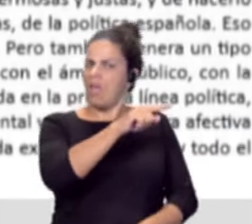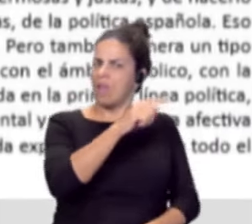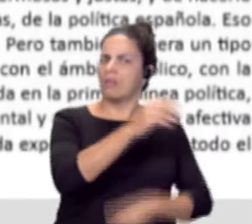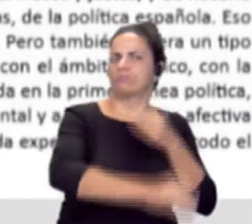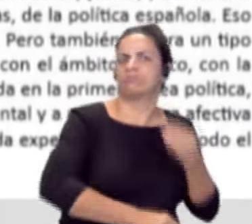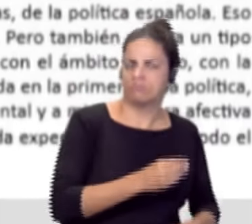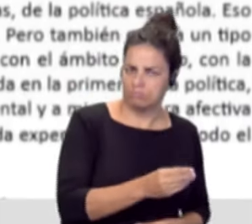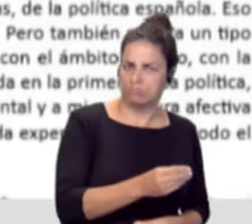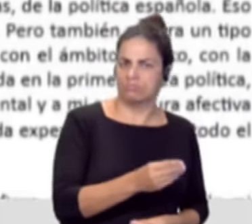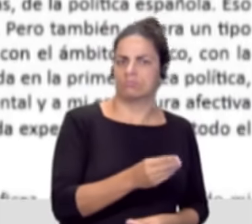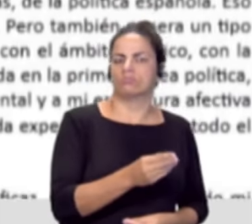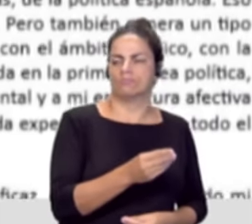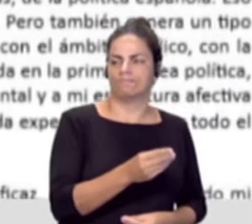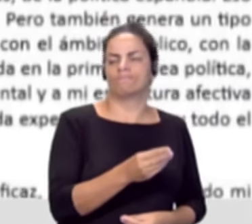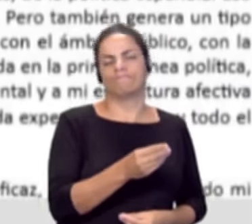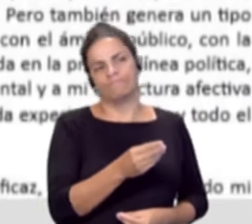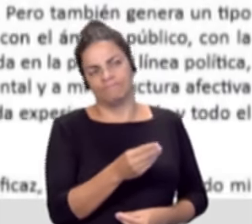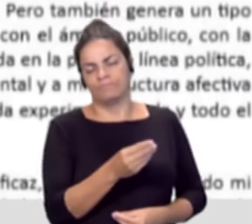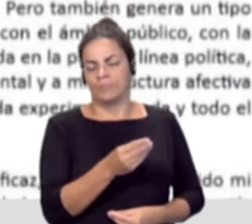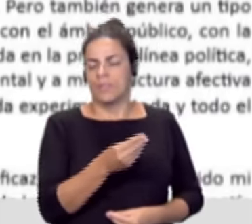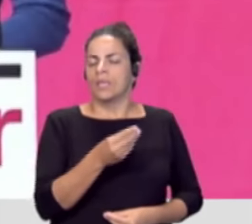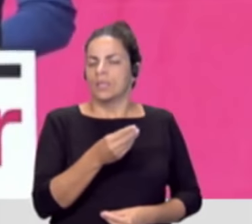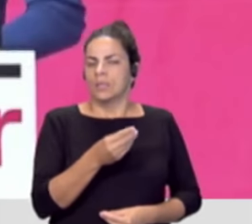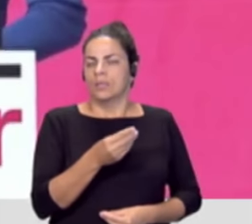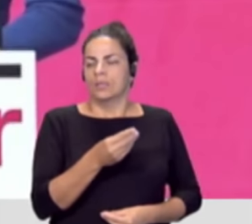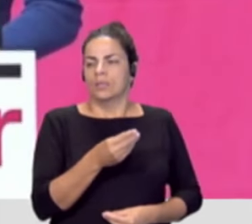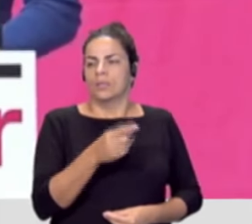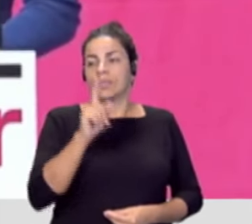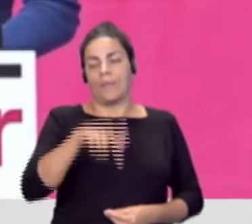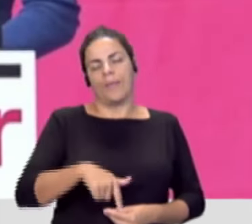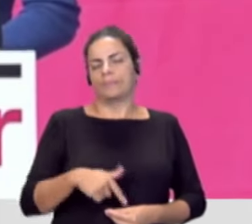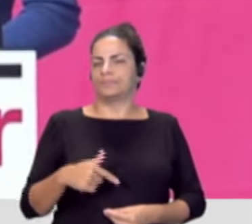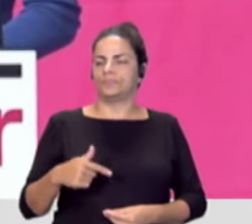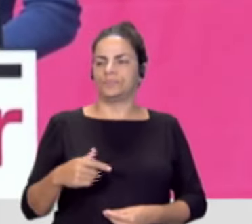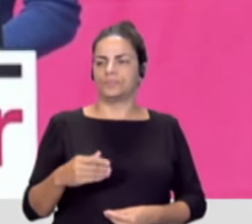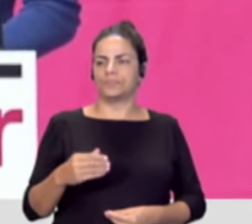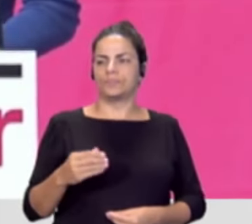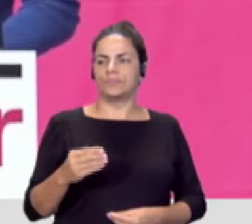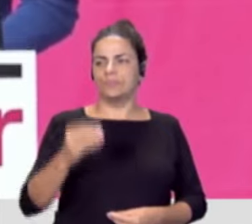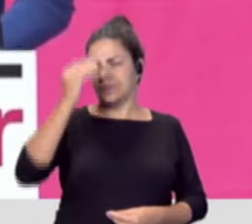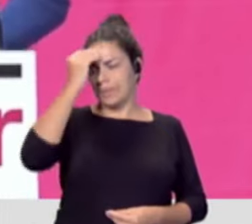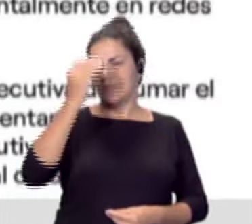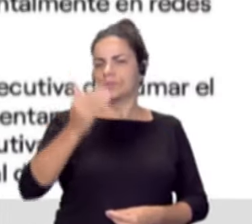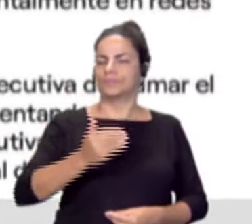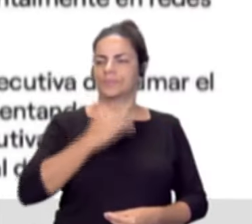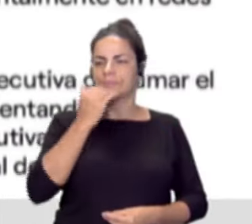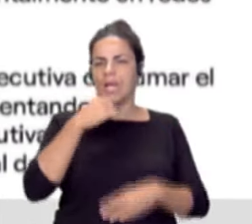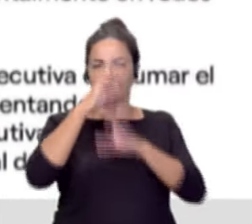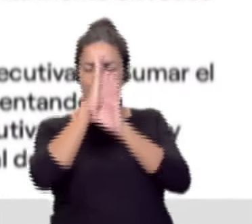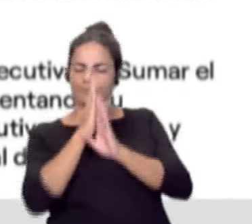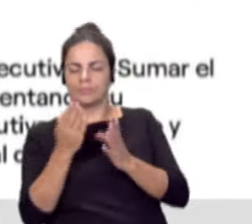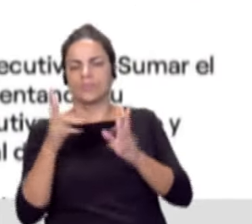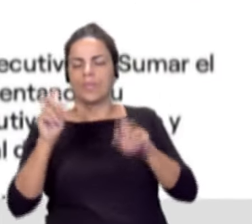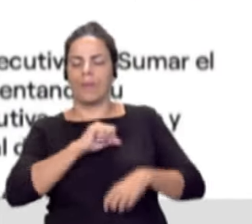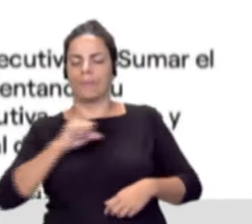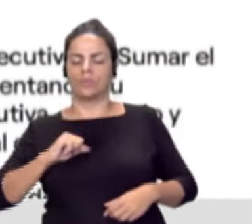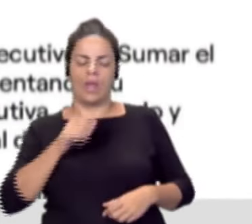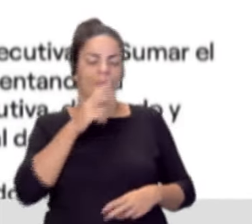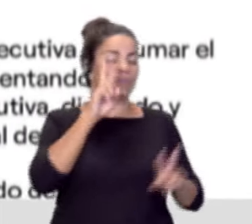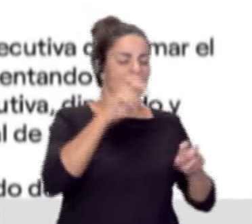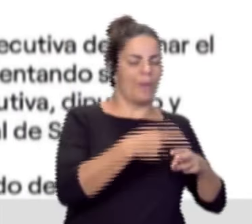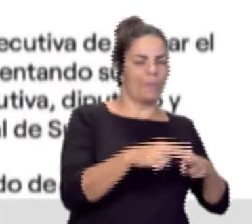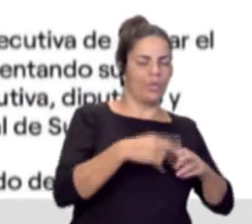A ver, yo creo que también aquí hay algo muy subterráneo, que es el tema personal. Está el tema político y el tema personal. Con respecto